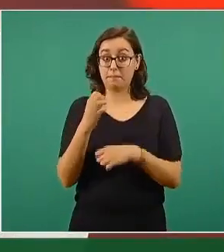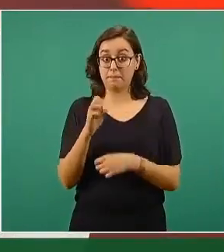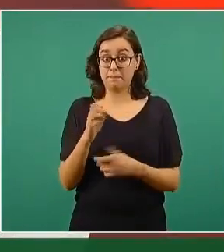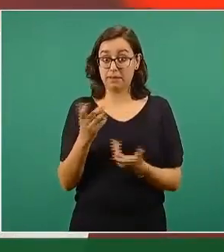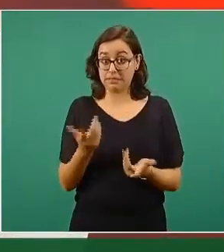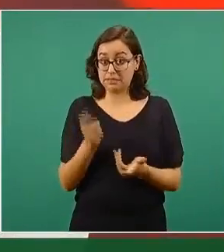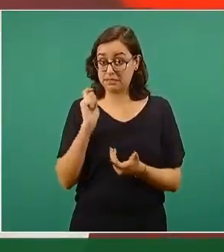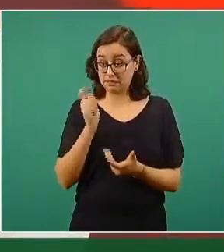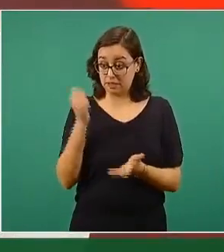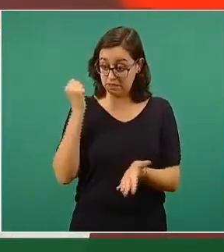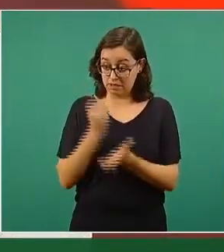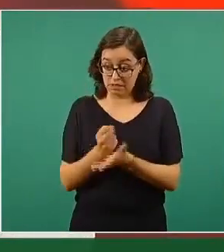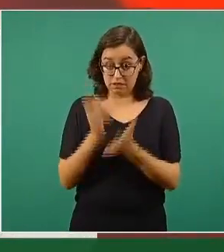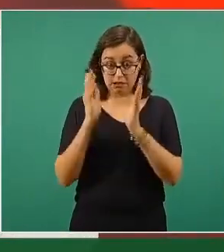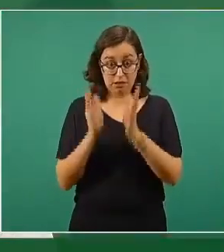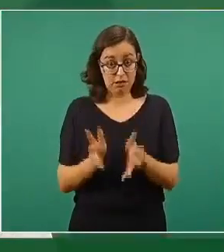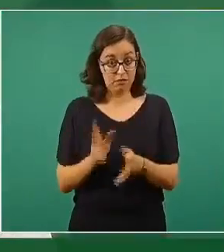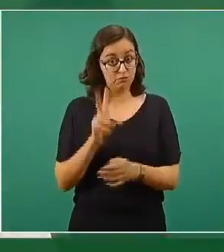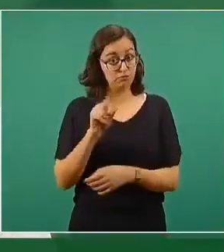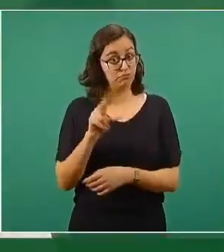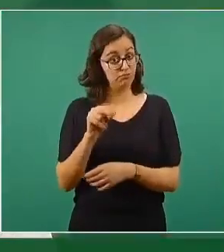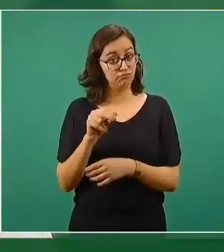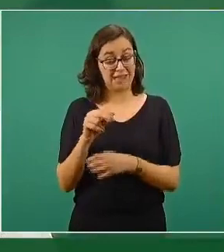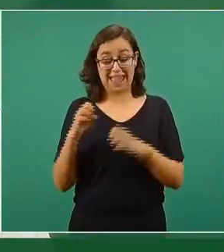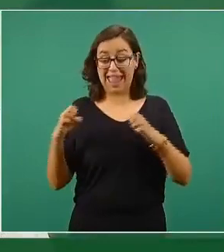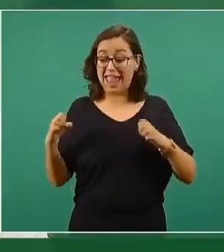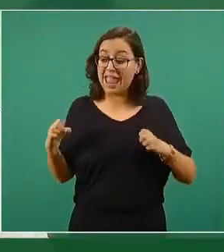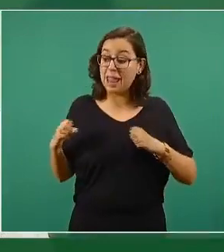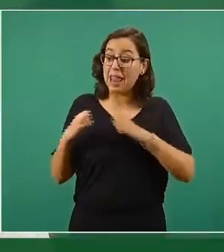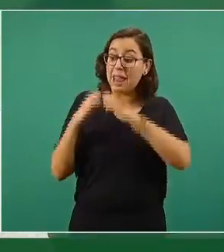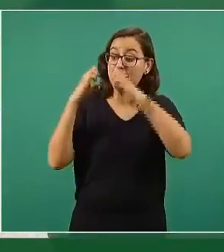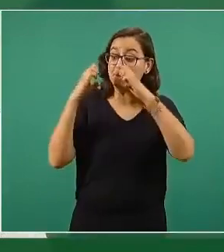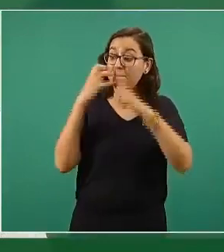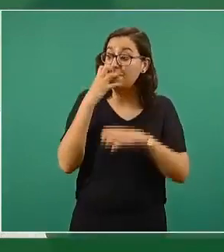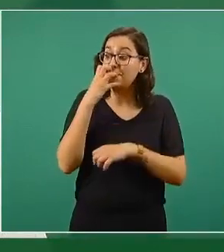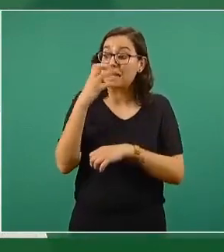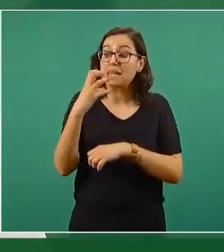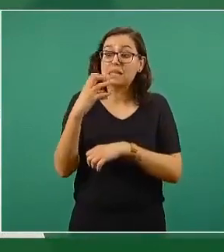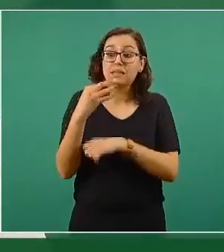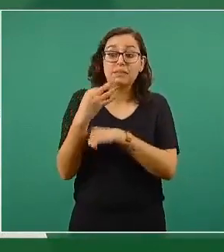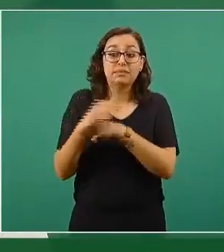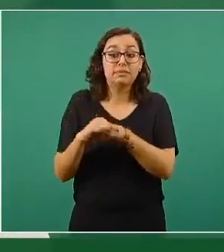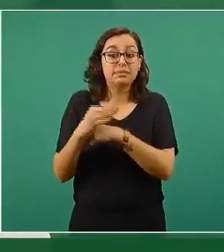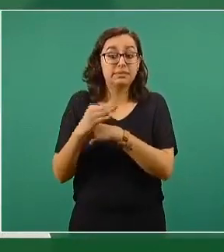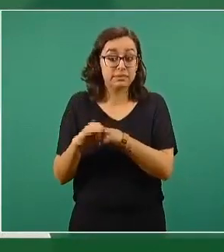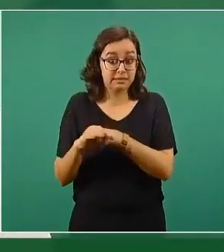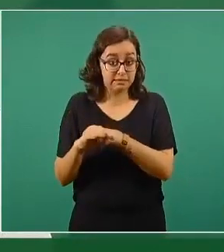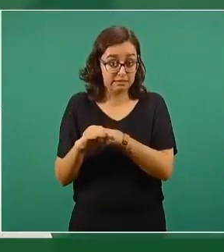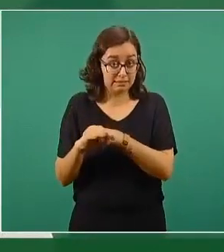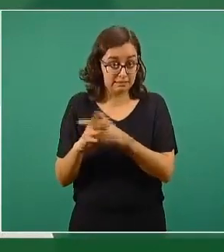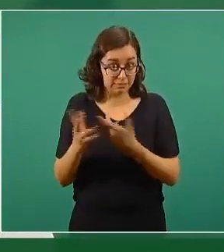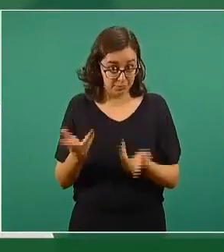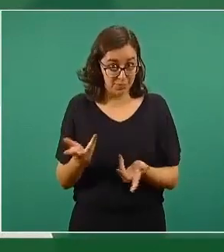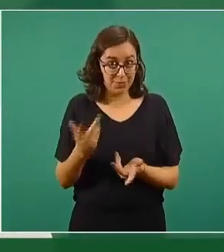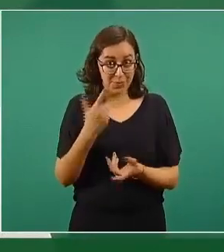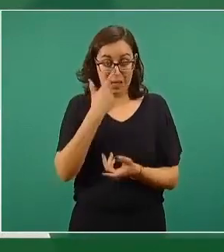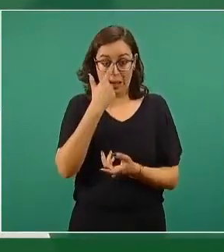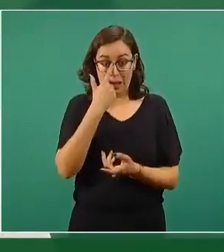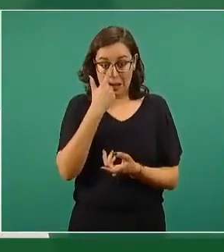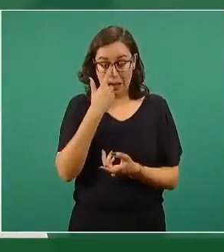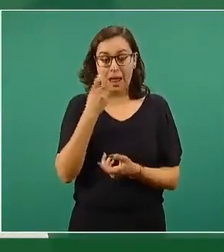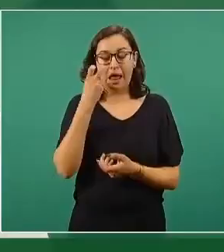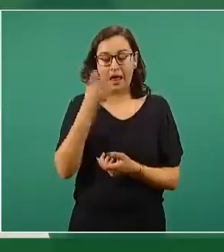sanitario definitivo. Y por lo tanto, se requiere que los gobiernos, que son las autoridades